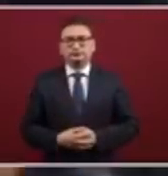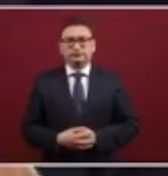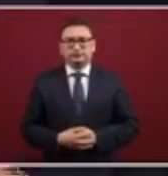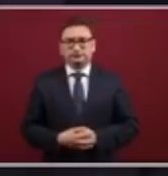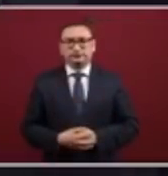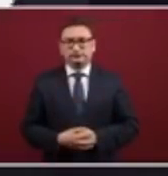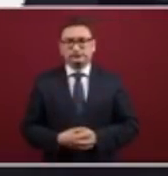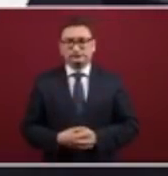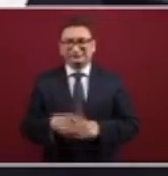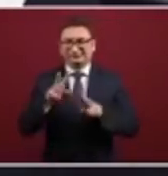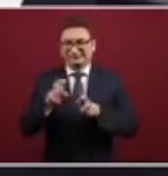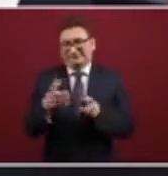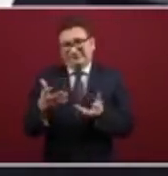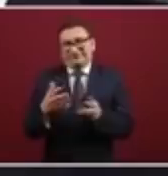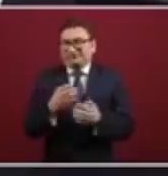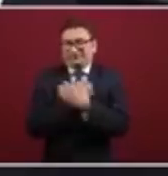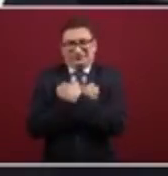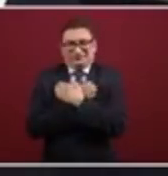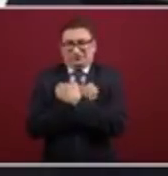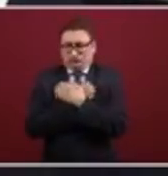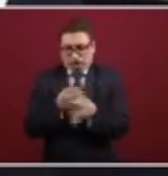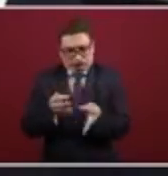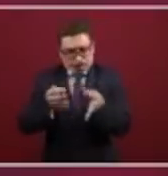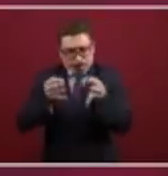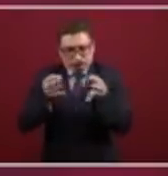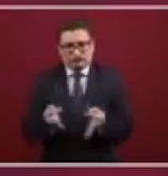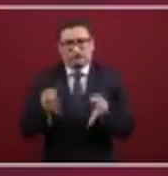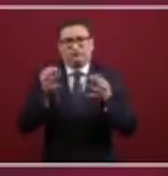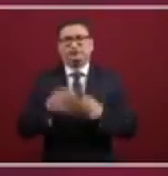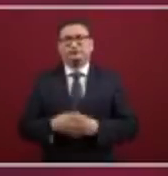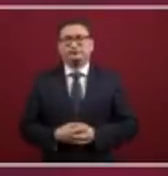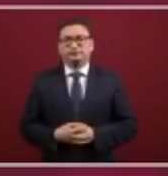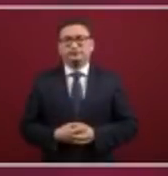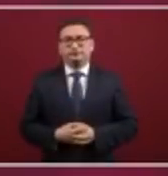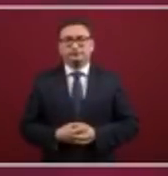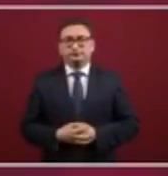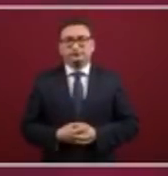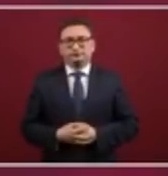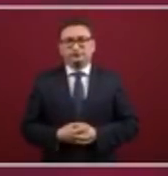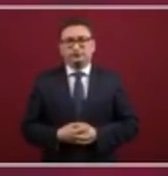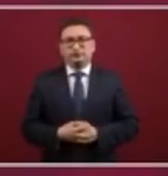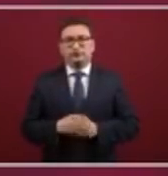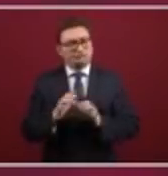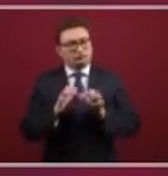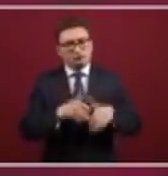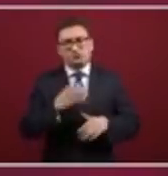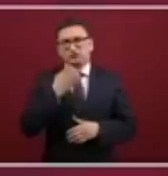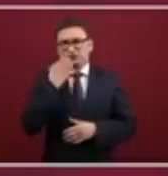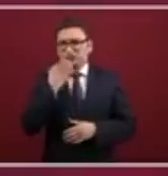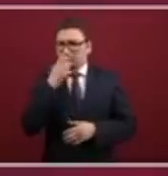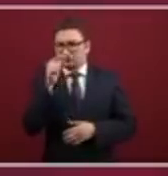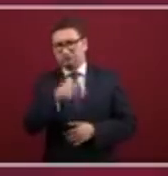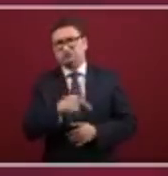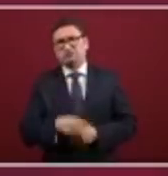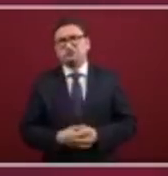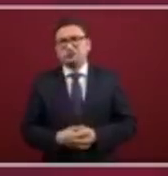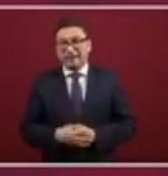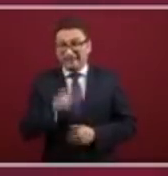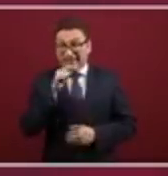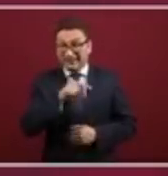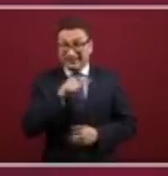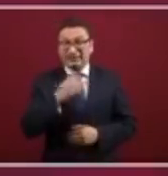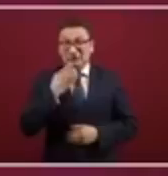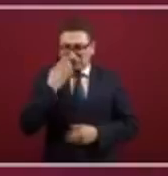la educación formal que en la escuela se estén